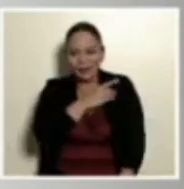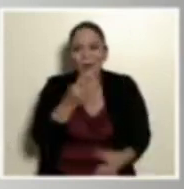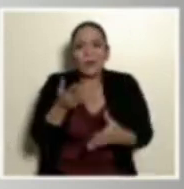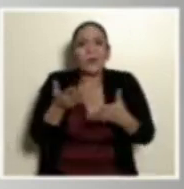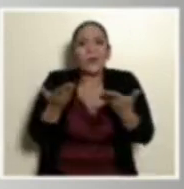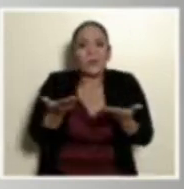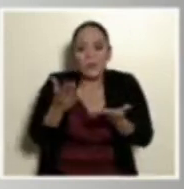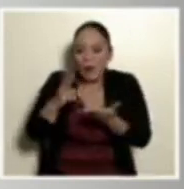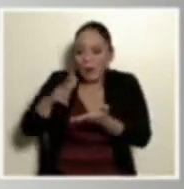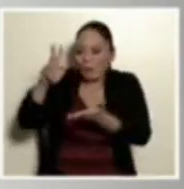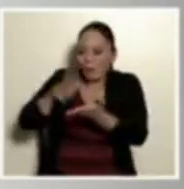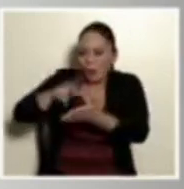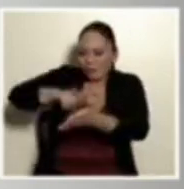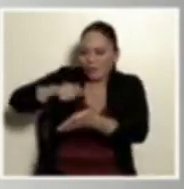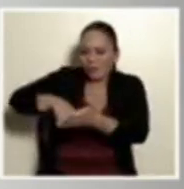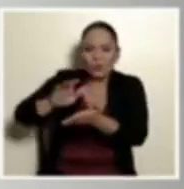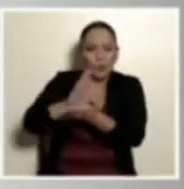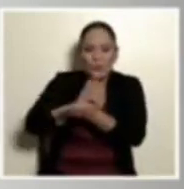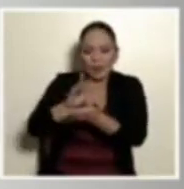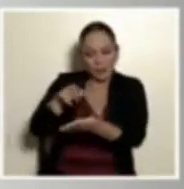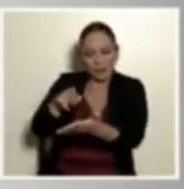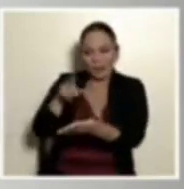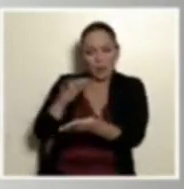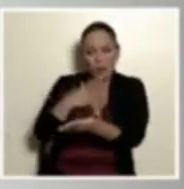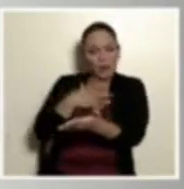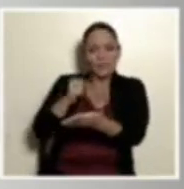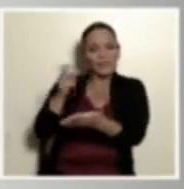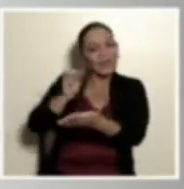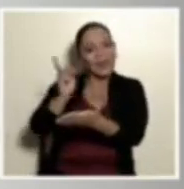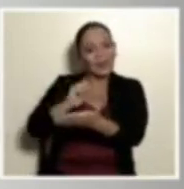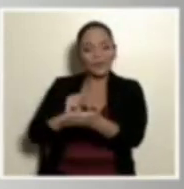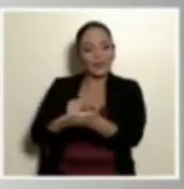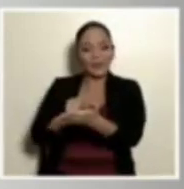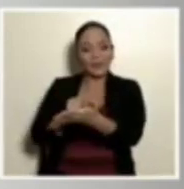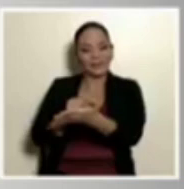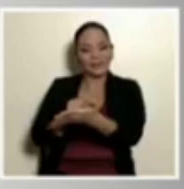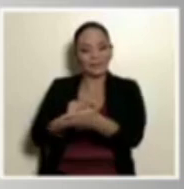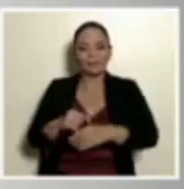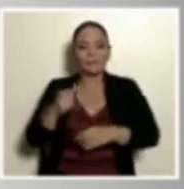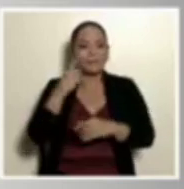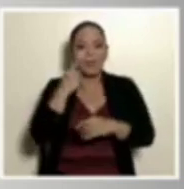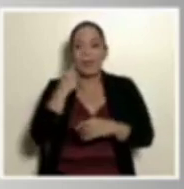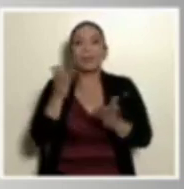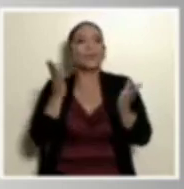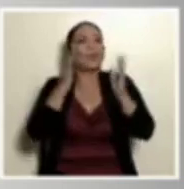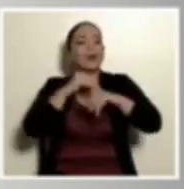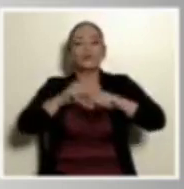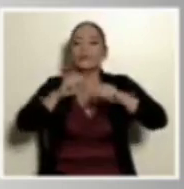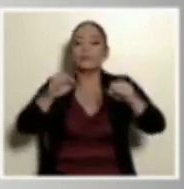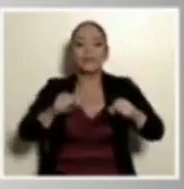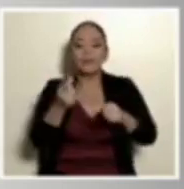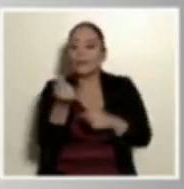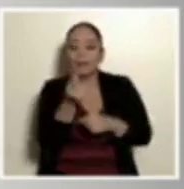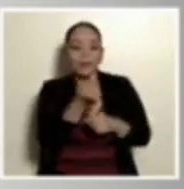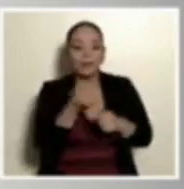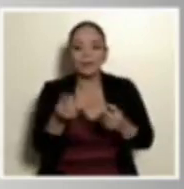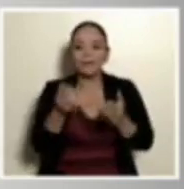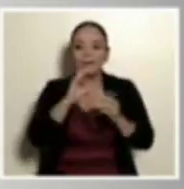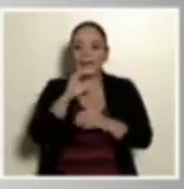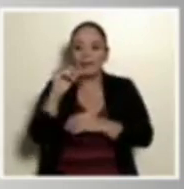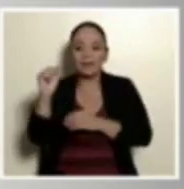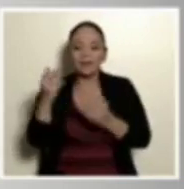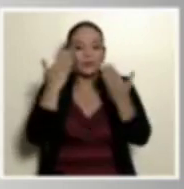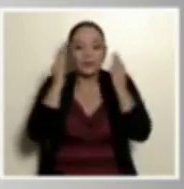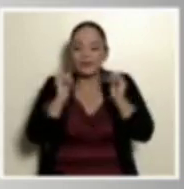documento en el que no confiamos. No existe un sistema de costeo de los servicios de la caja. En otras palabras, no